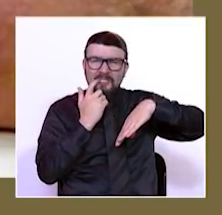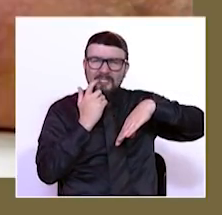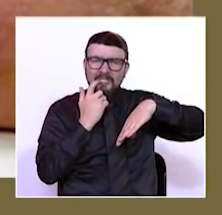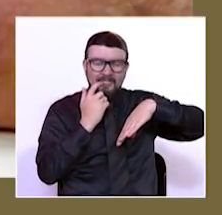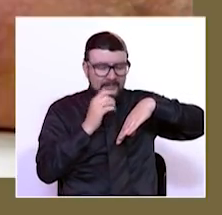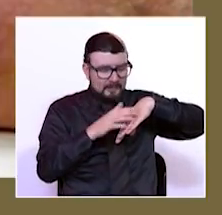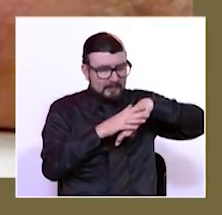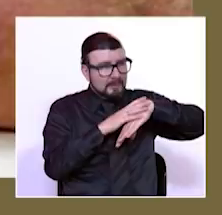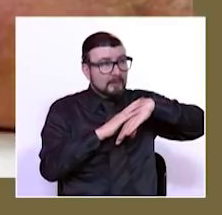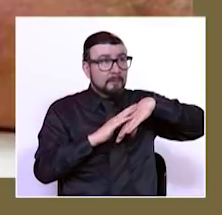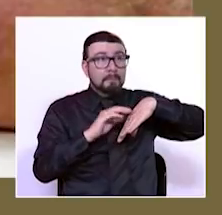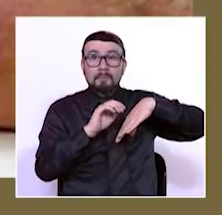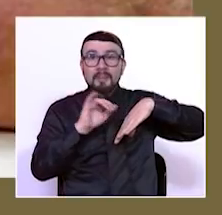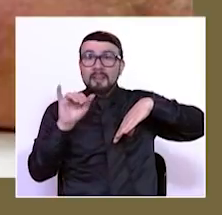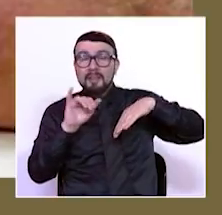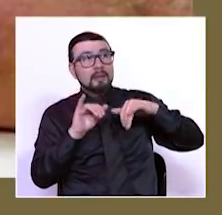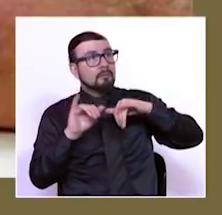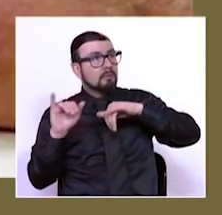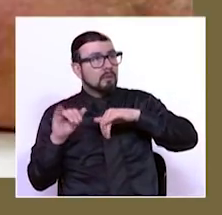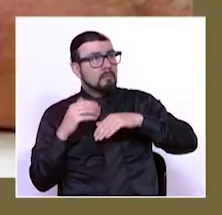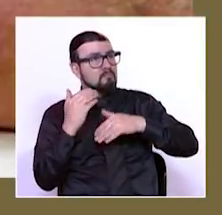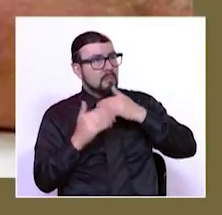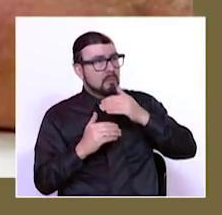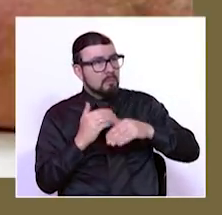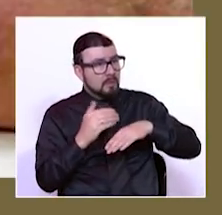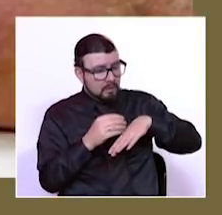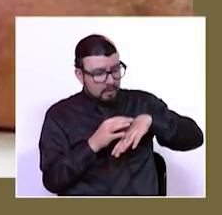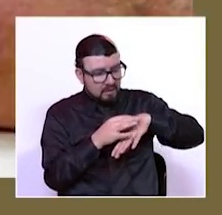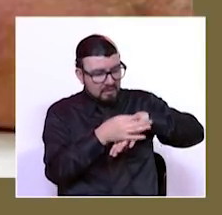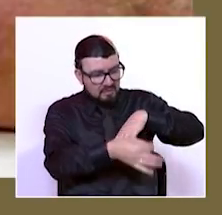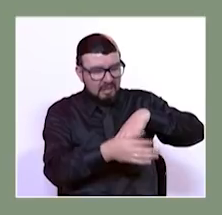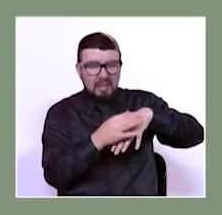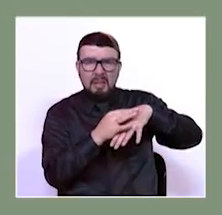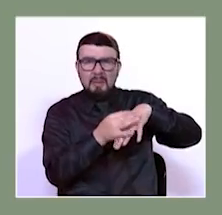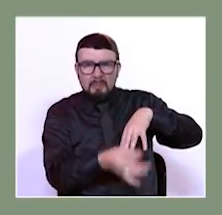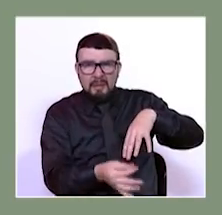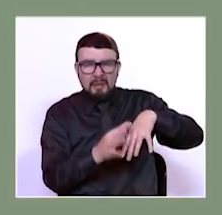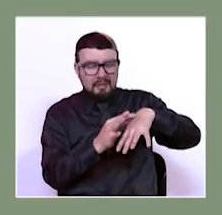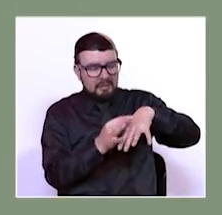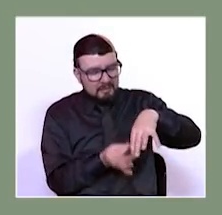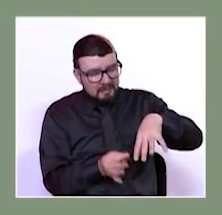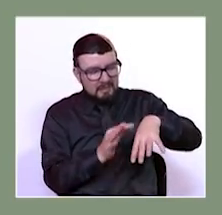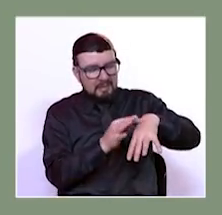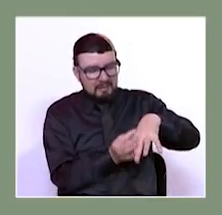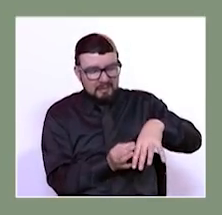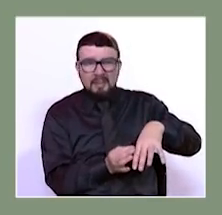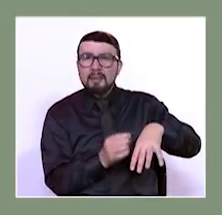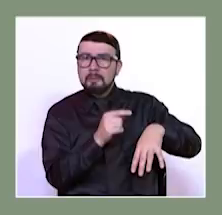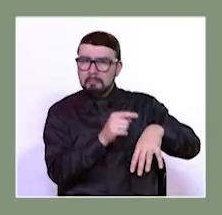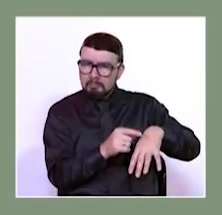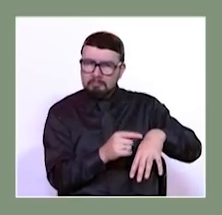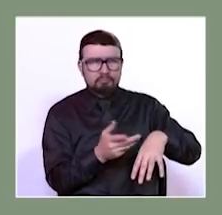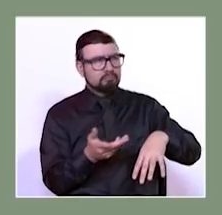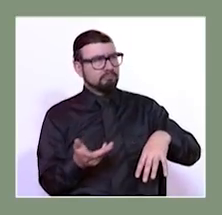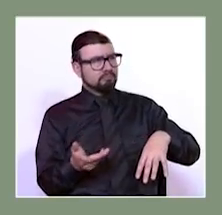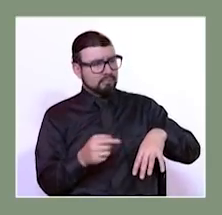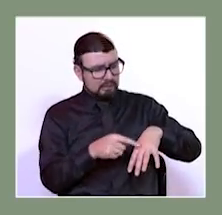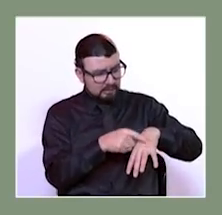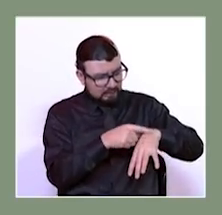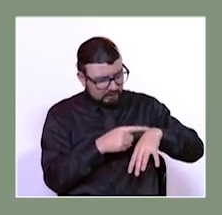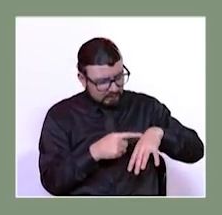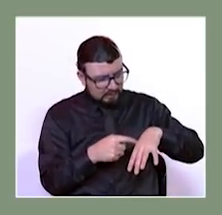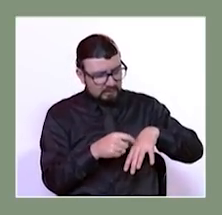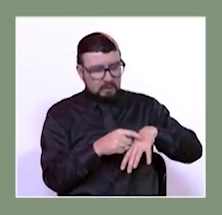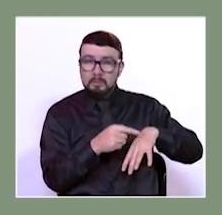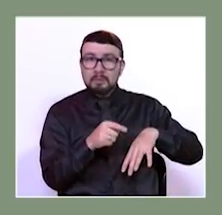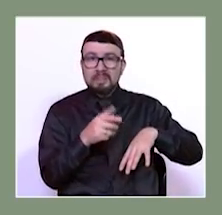la diapositiva, a escarapelar, o sea, va a tener un esfacele, y por último, ya cuando no